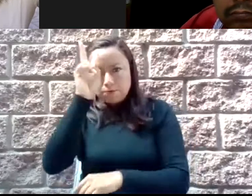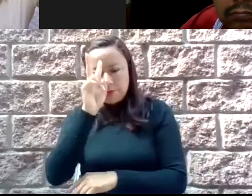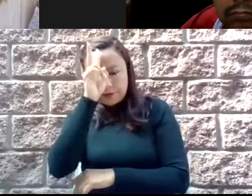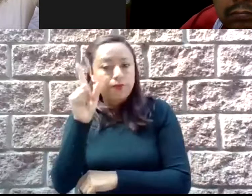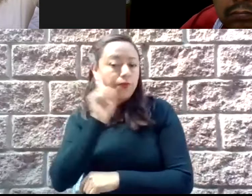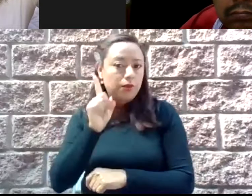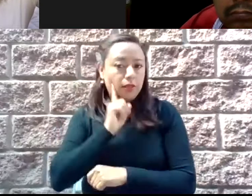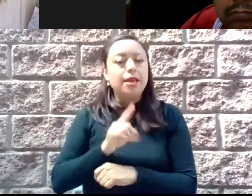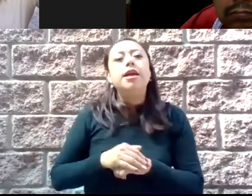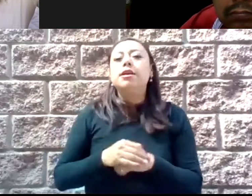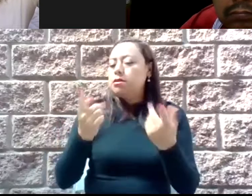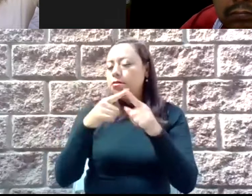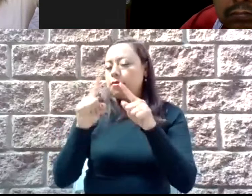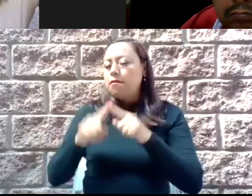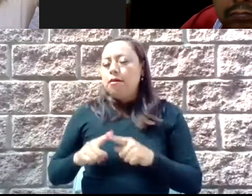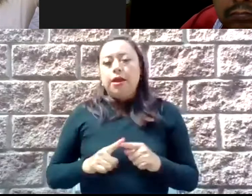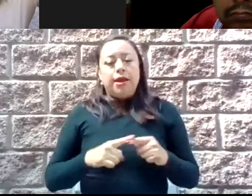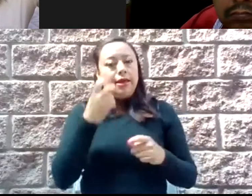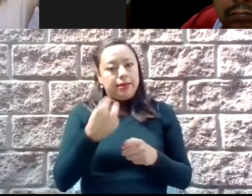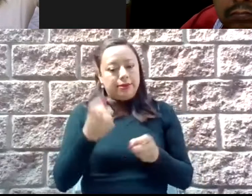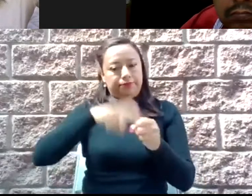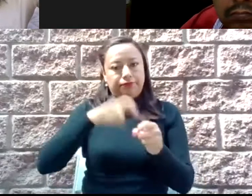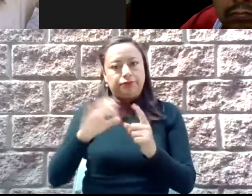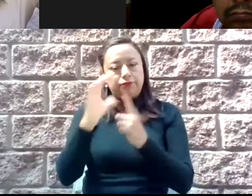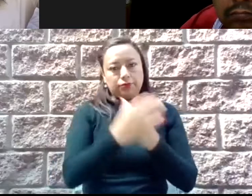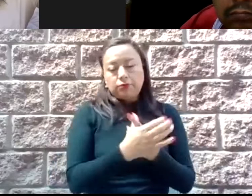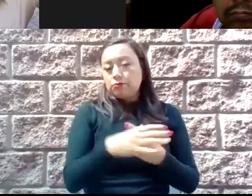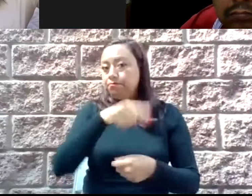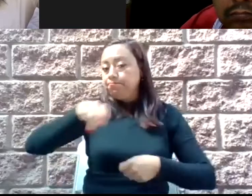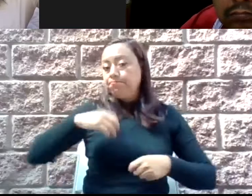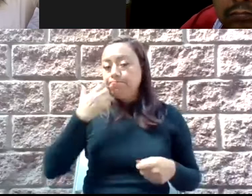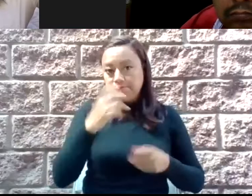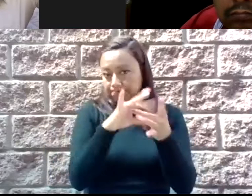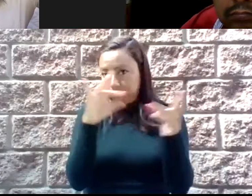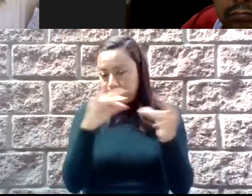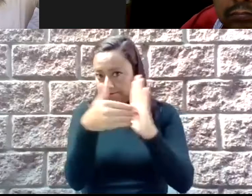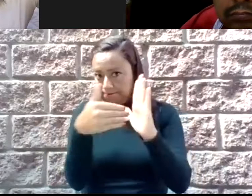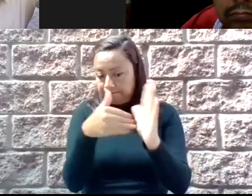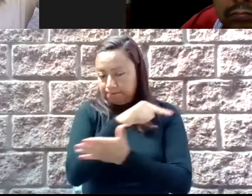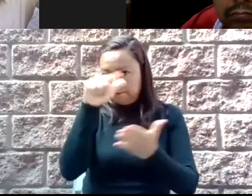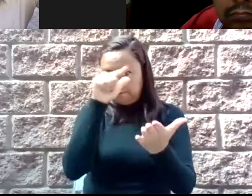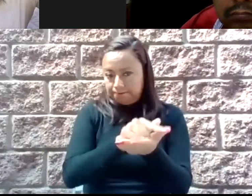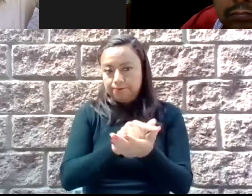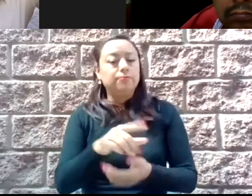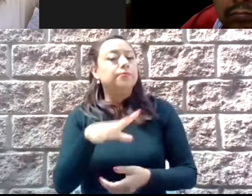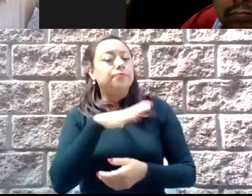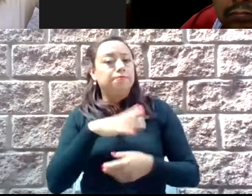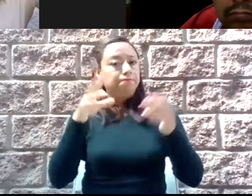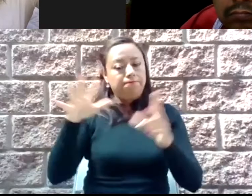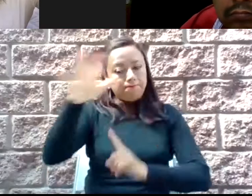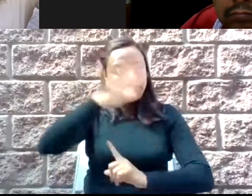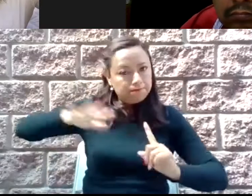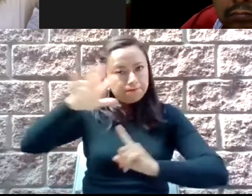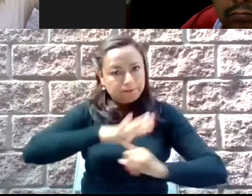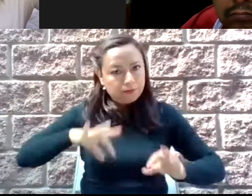integrantes de esta comisión dictaminadora refieren que a efecto de que esta ley tenga un ámbito de aplicación más garantista,